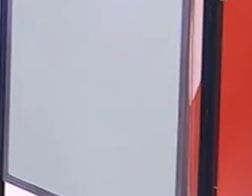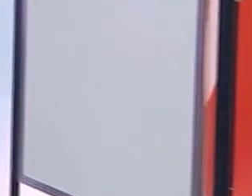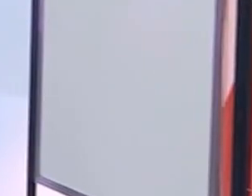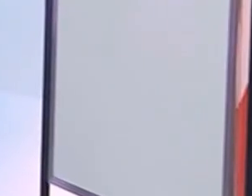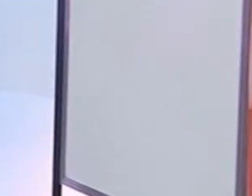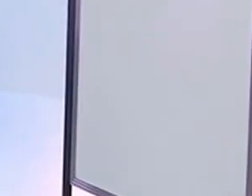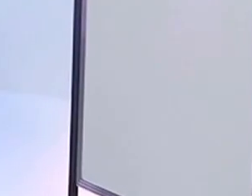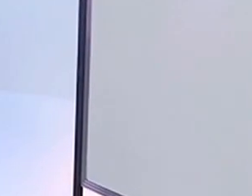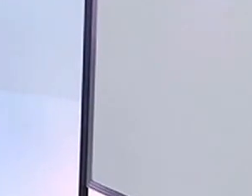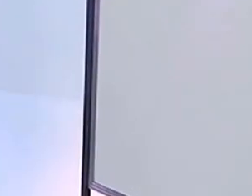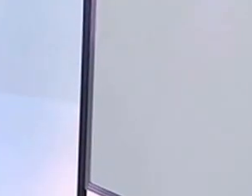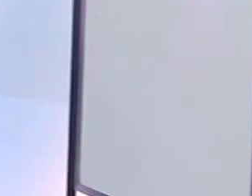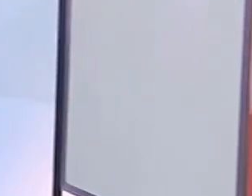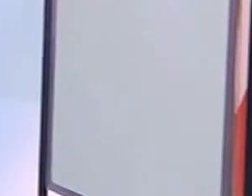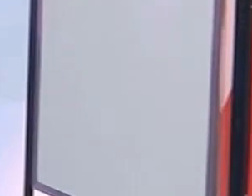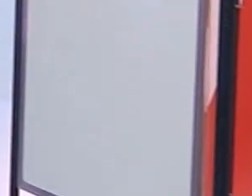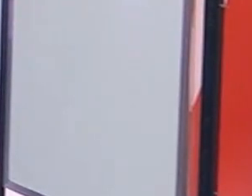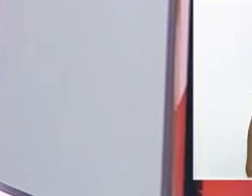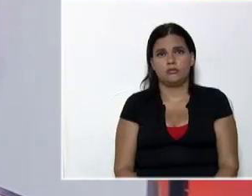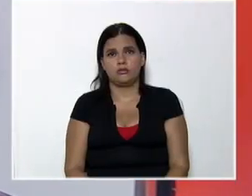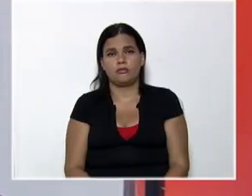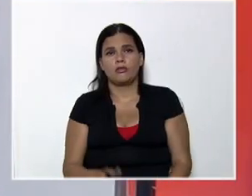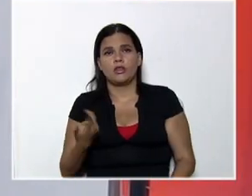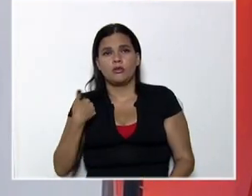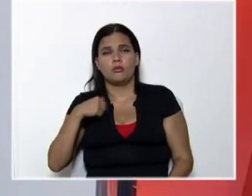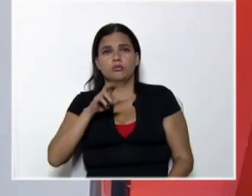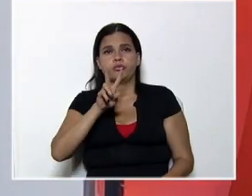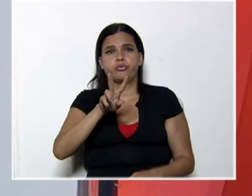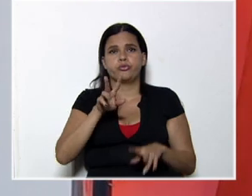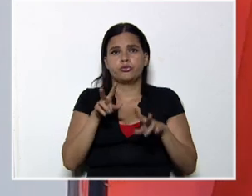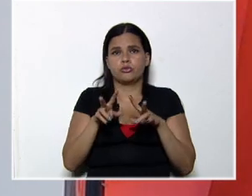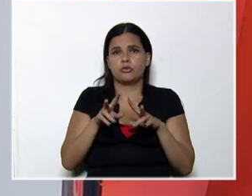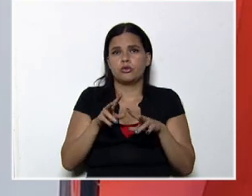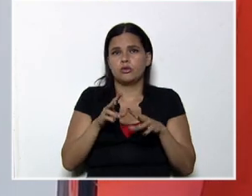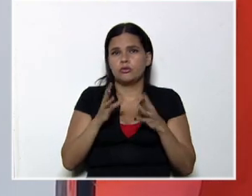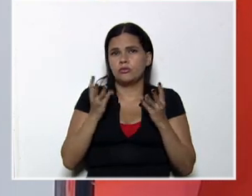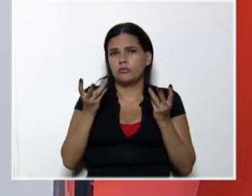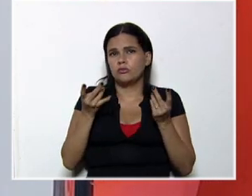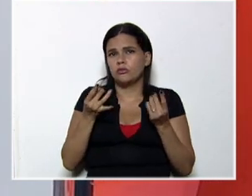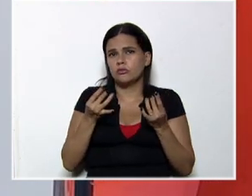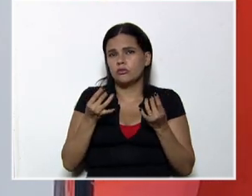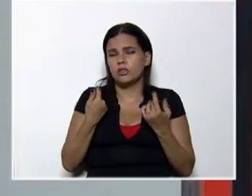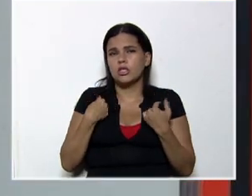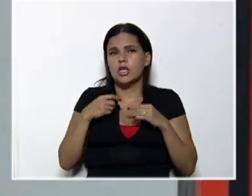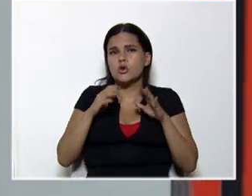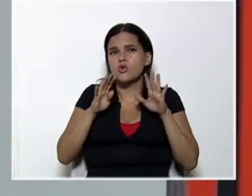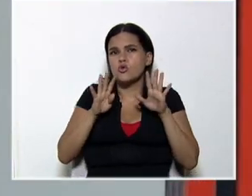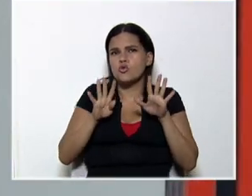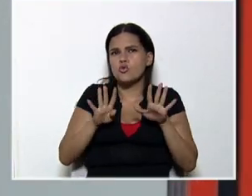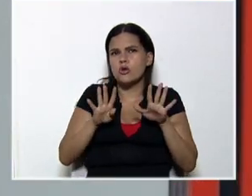que conocemos, dos de los valores sería 9 y este es igual a